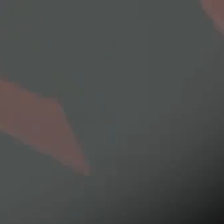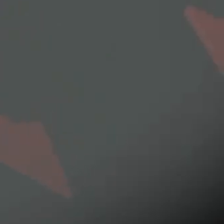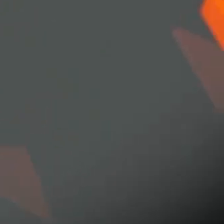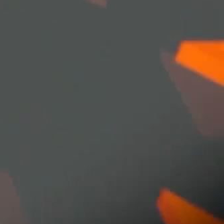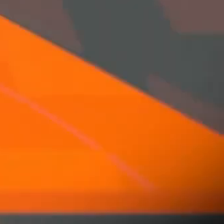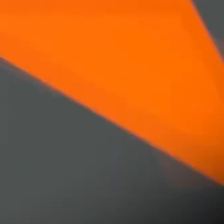¡Gracias!